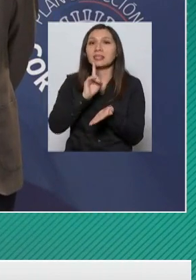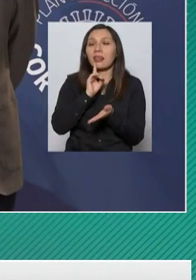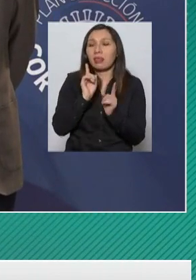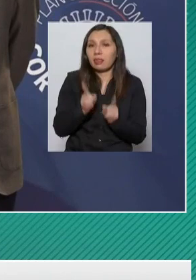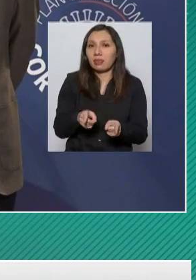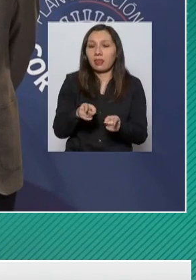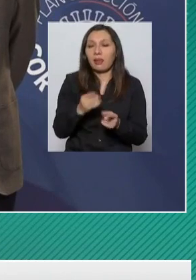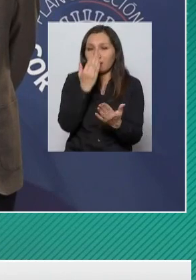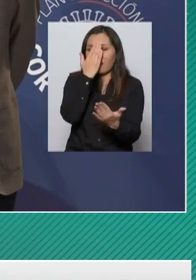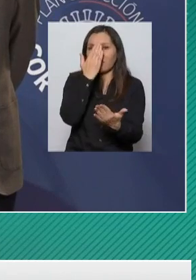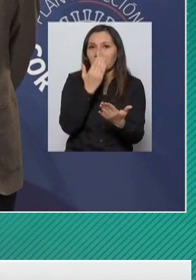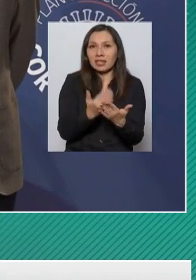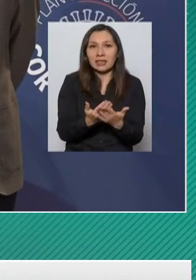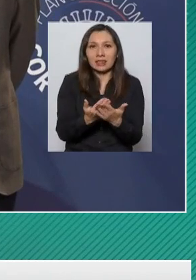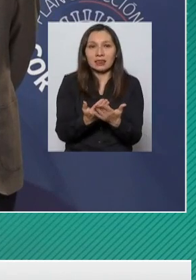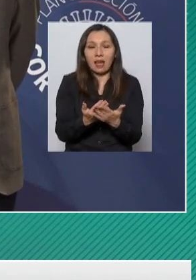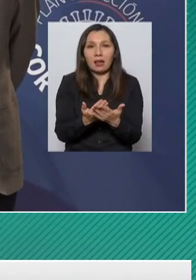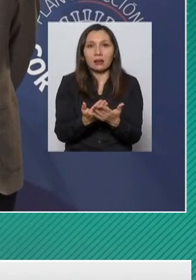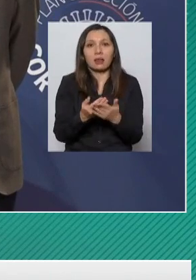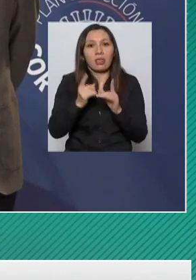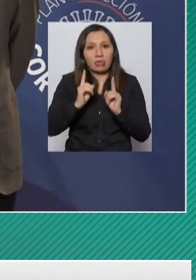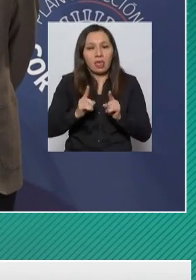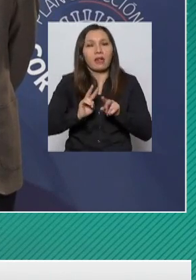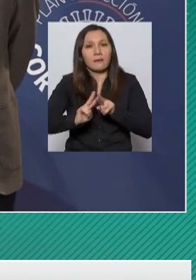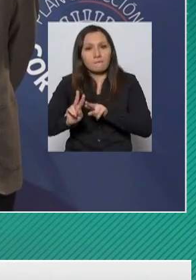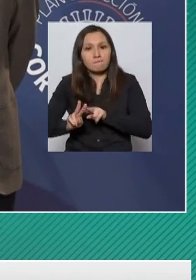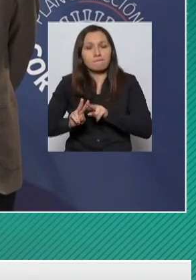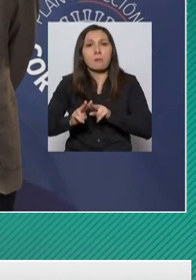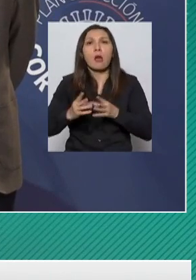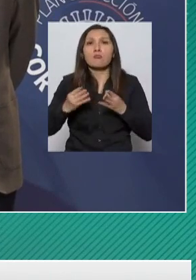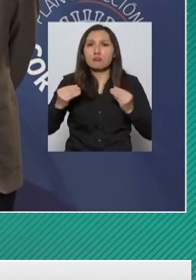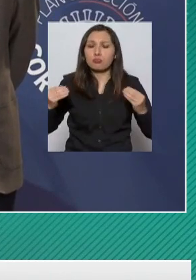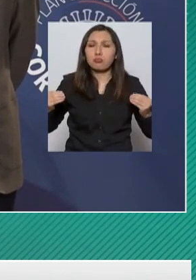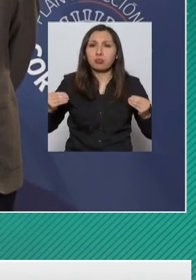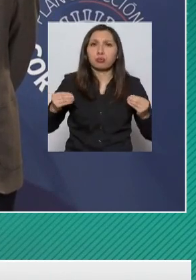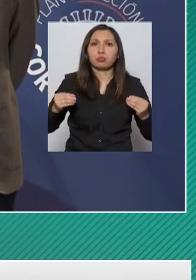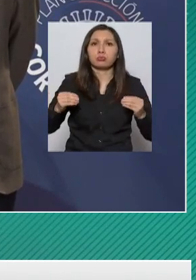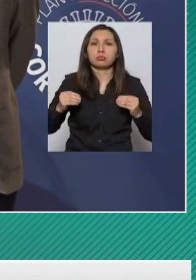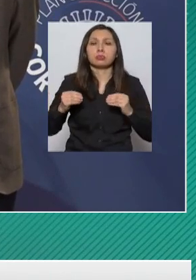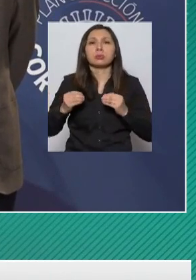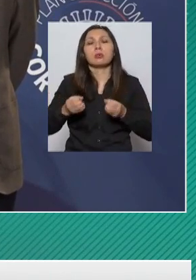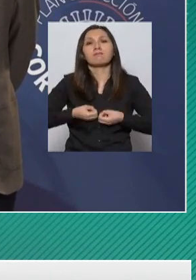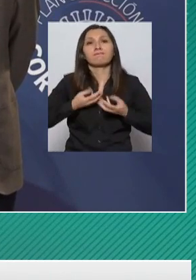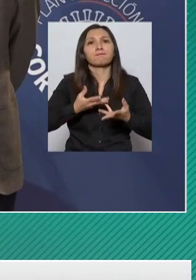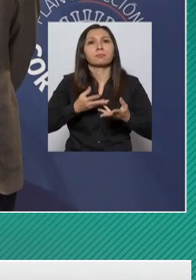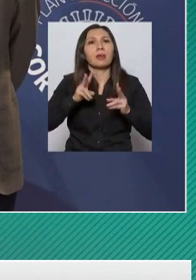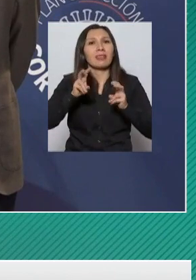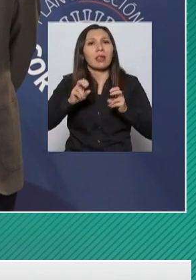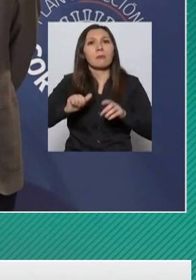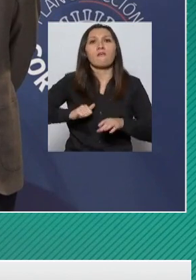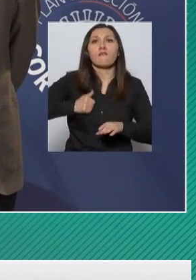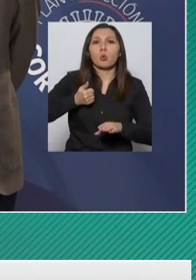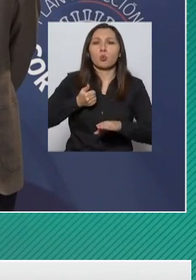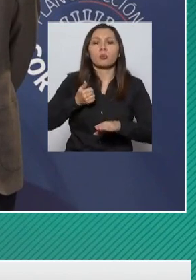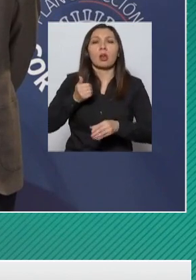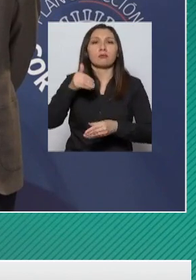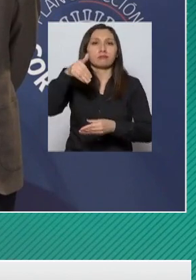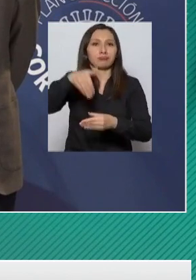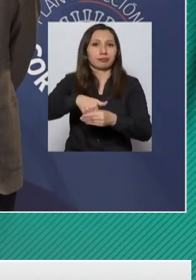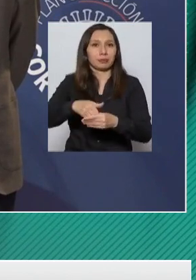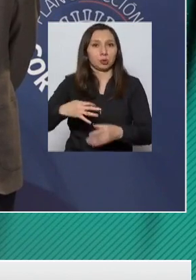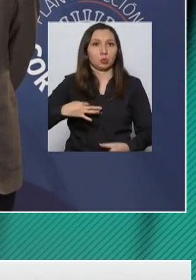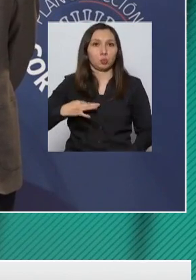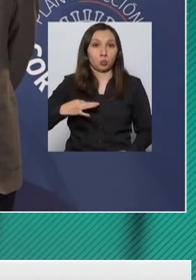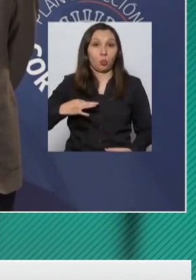que enfrentar tienen que producirse múltiples manifestaciones de voluntad ciudadana